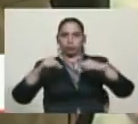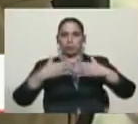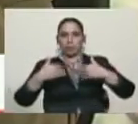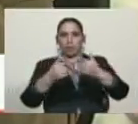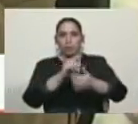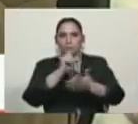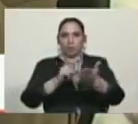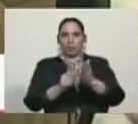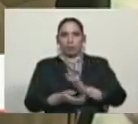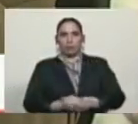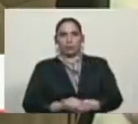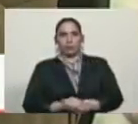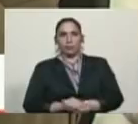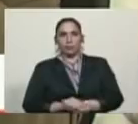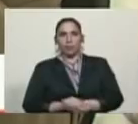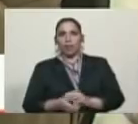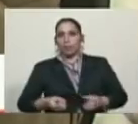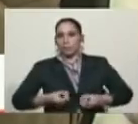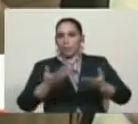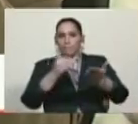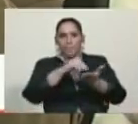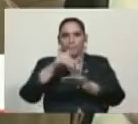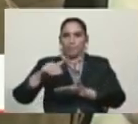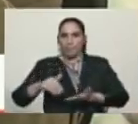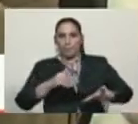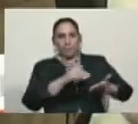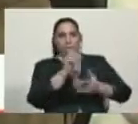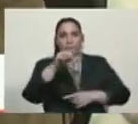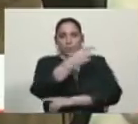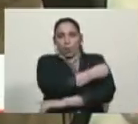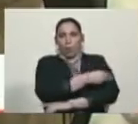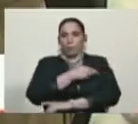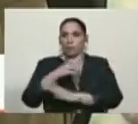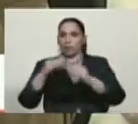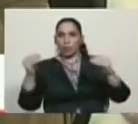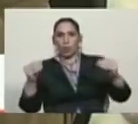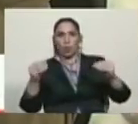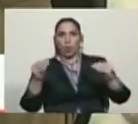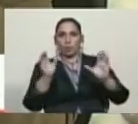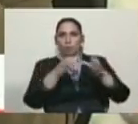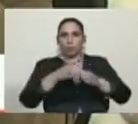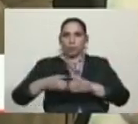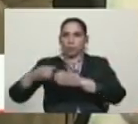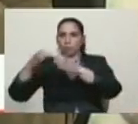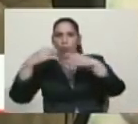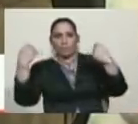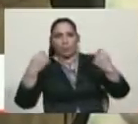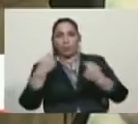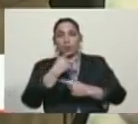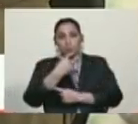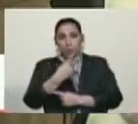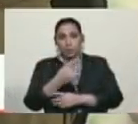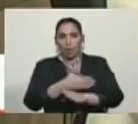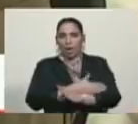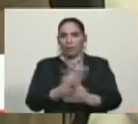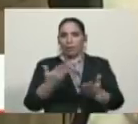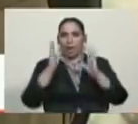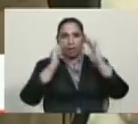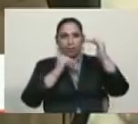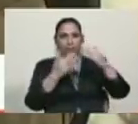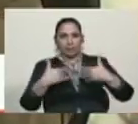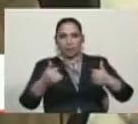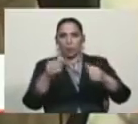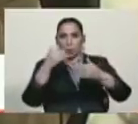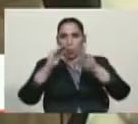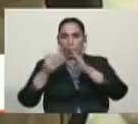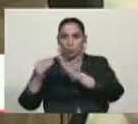integral y también llevando insumos no solamente para los hospitales sino para todos los consultorios populares como usted lo ha dicho atender la salud desde la comunidad